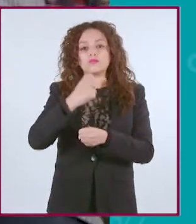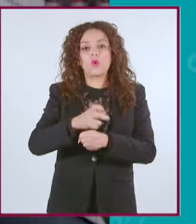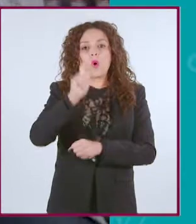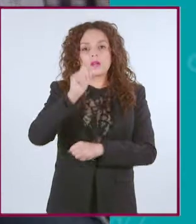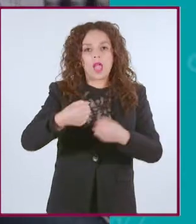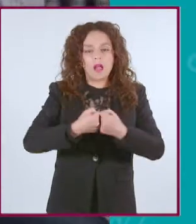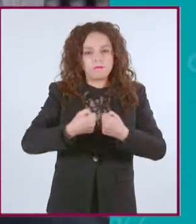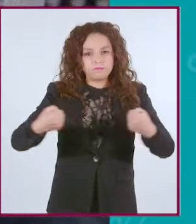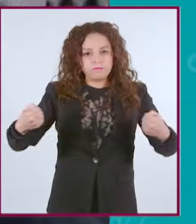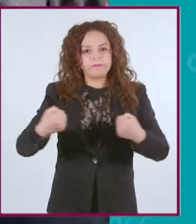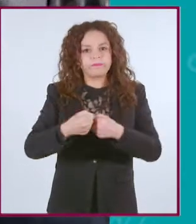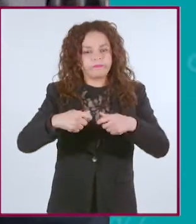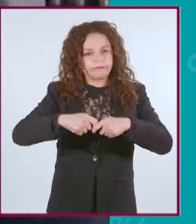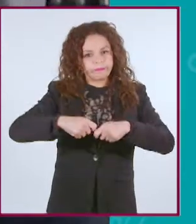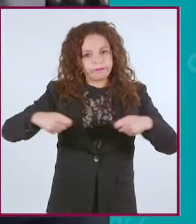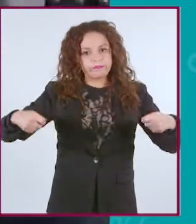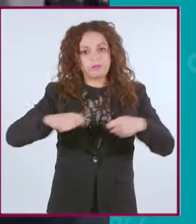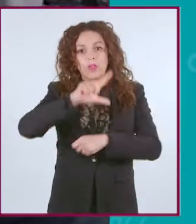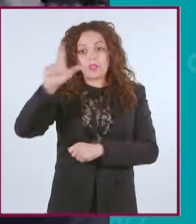sigue el veloz